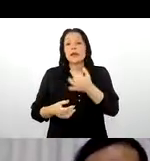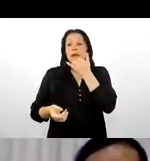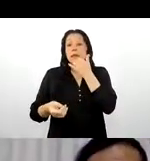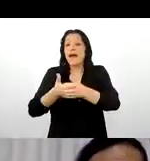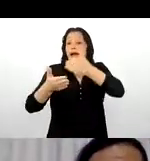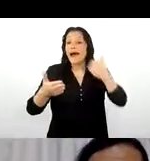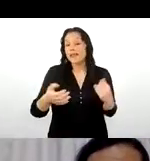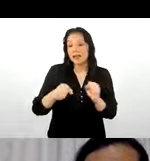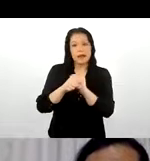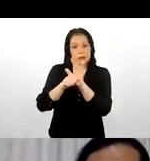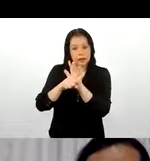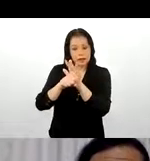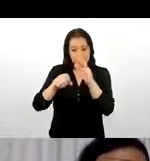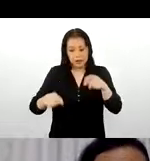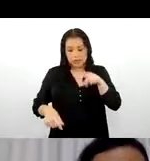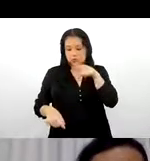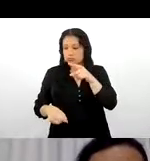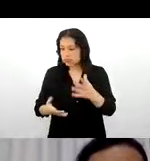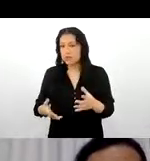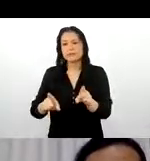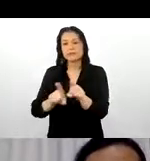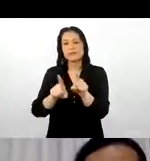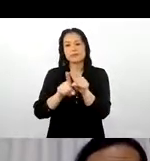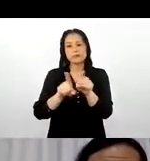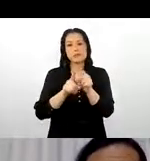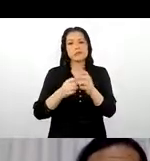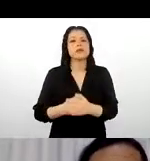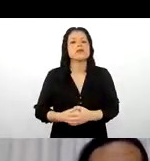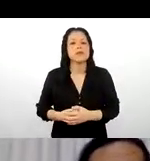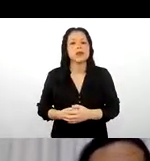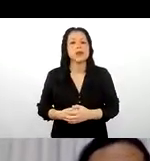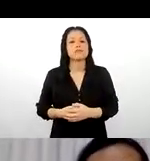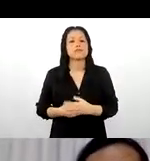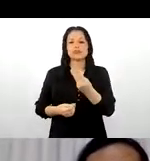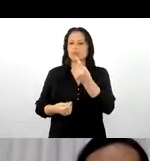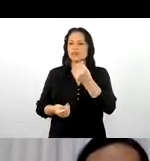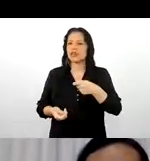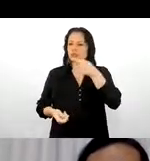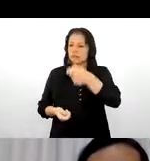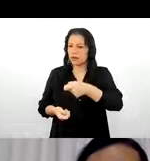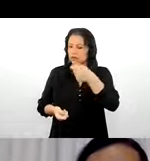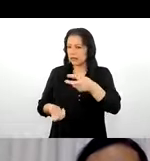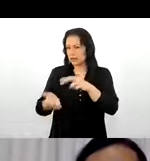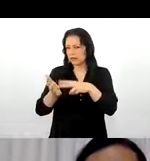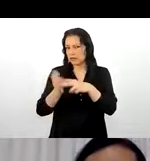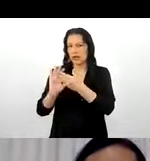una estadística muy alta y también un ingreso muy alto que significa el turismo comunitario